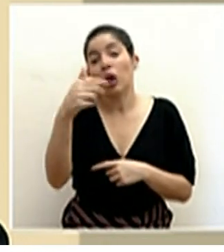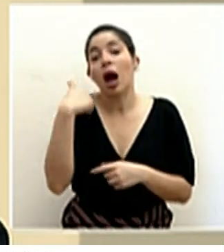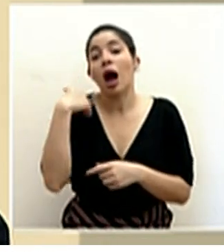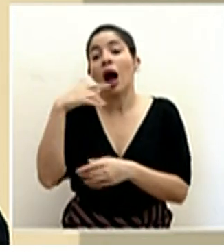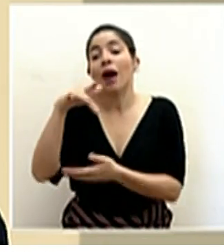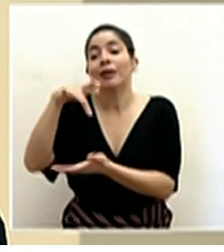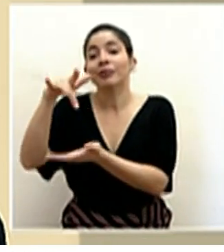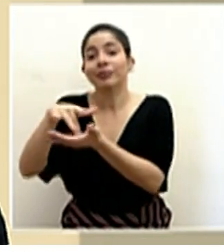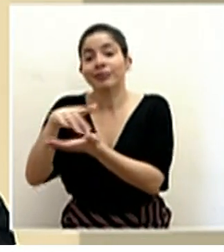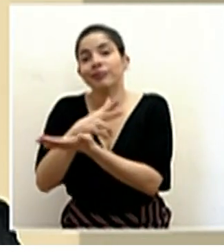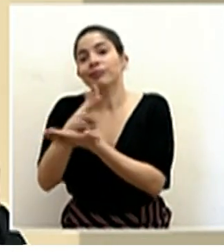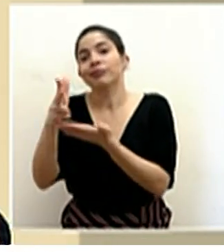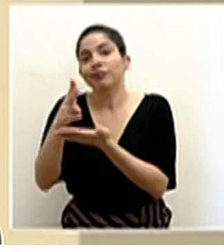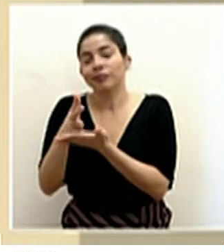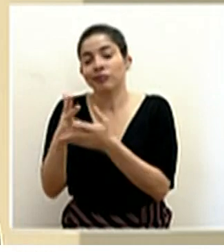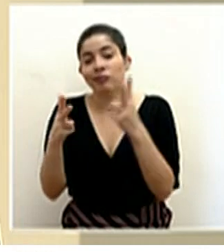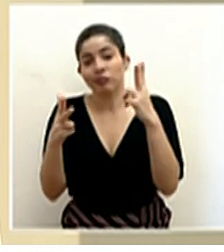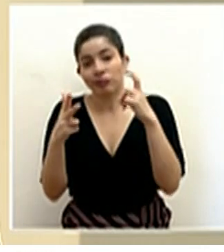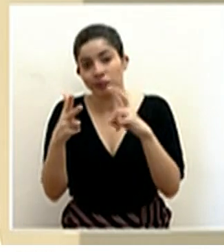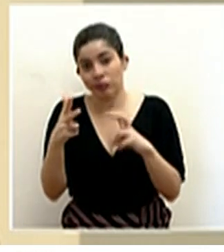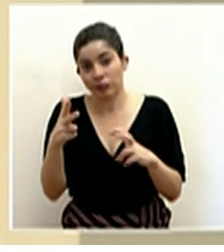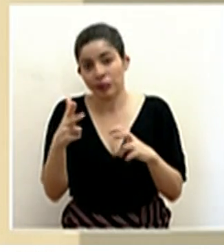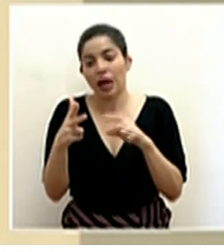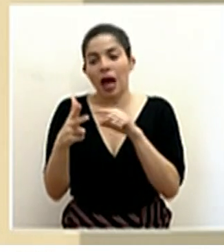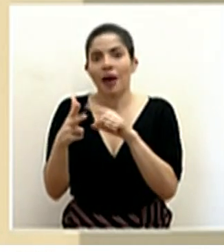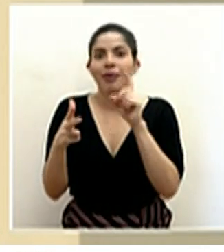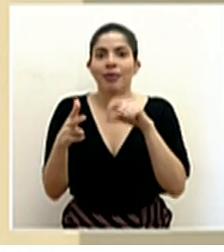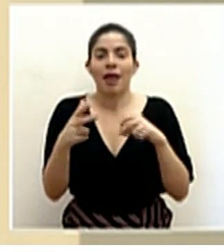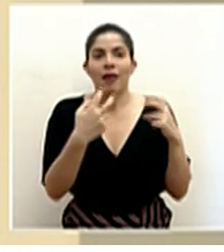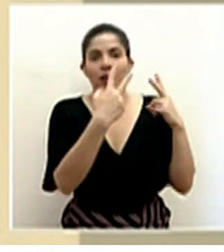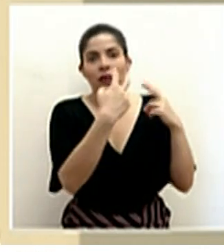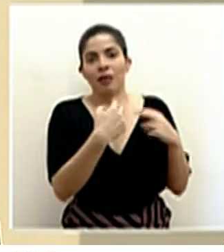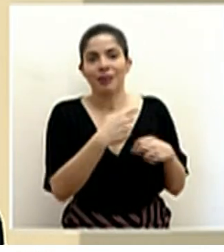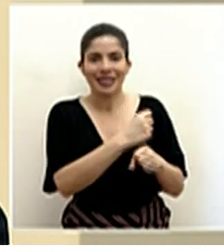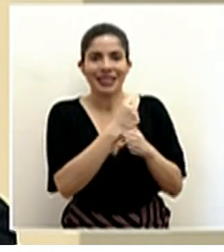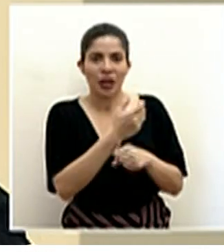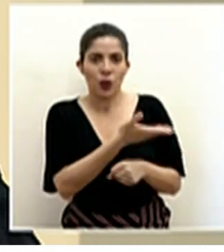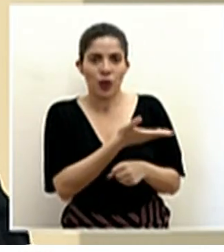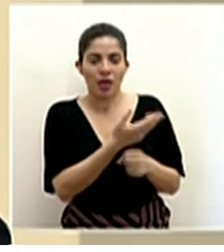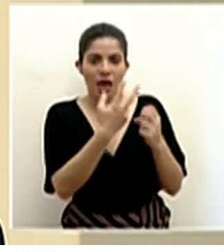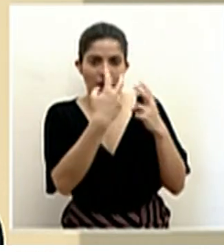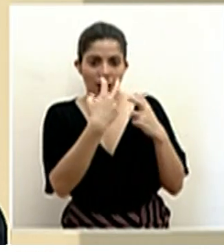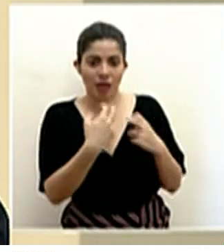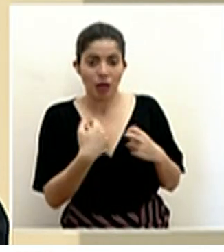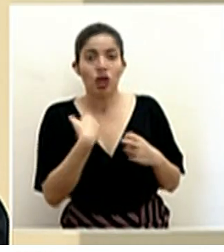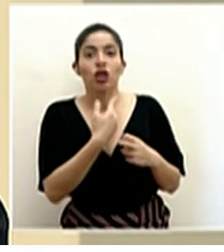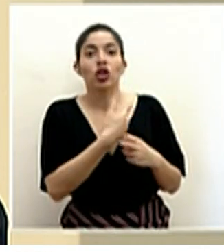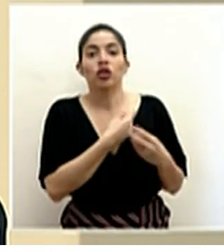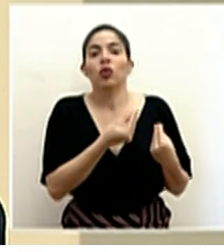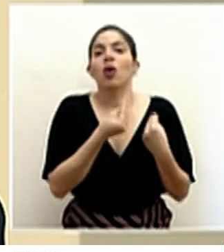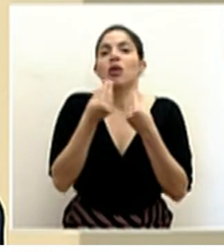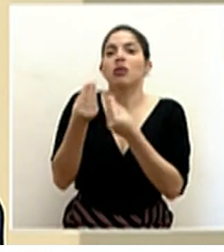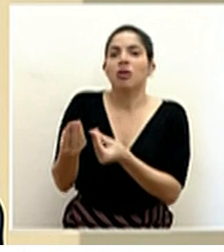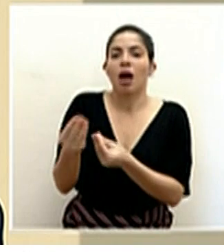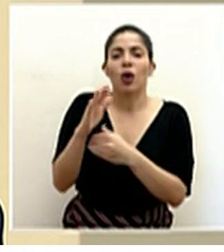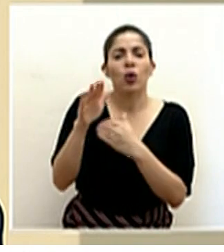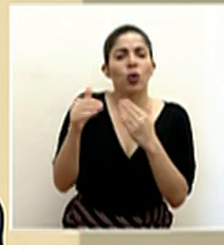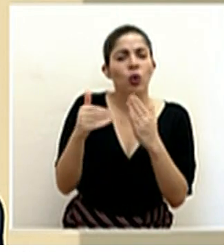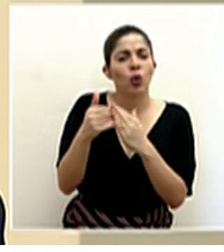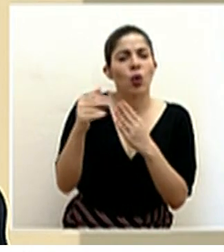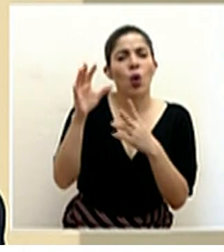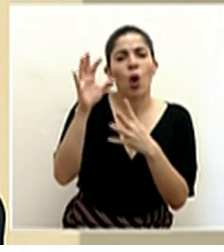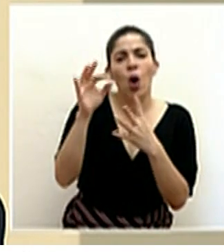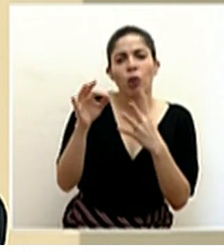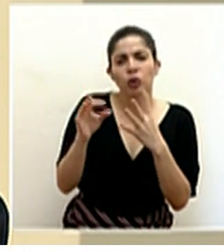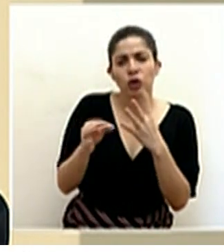de chequeo, que también tienen que ser sometidos a estas medidas de seguridad, y entonces nosotros vamos a proporcionar todas las alternativas